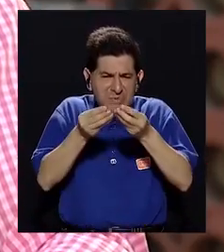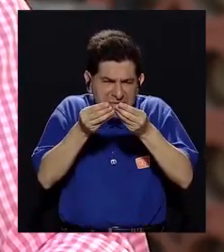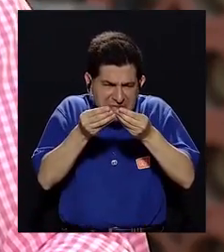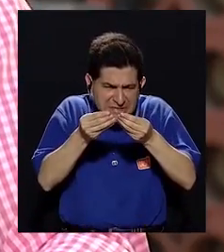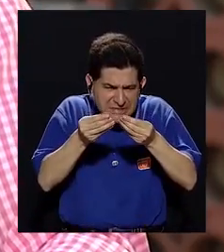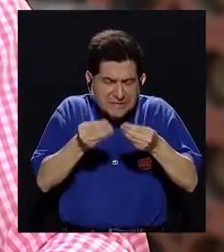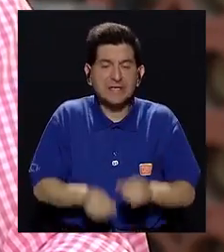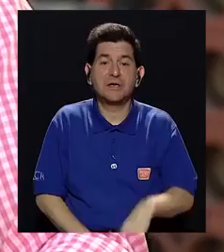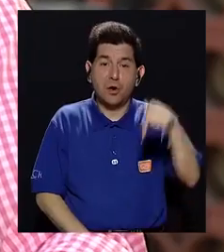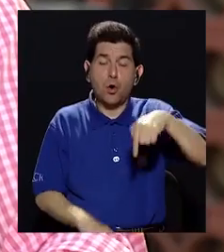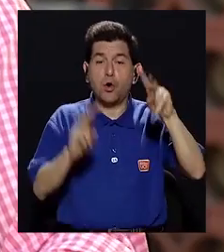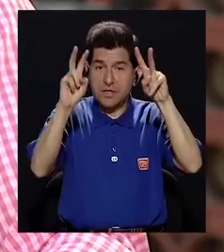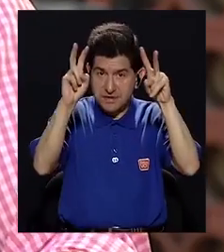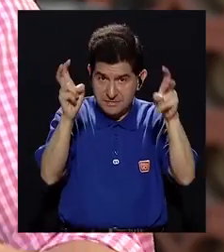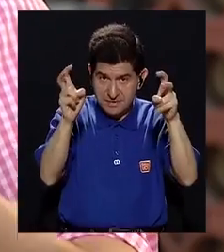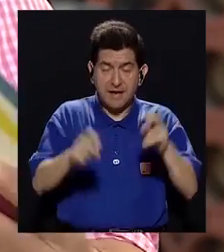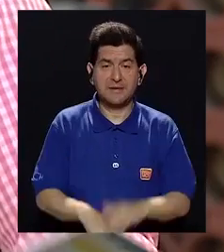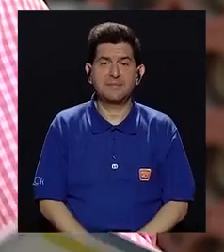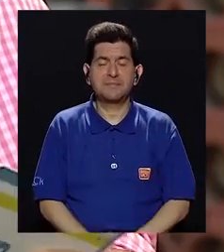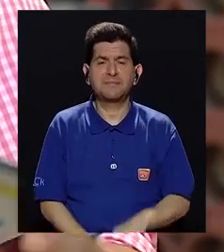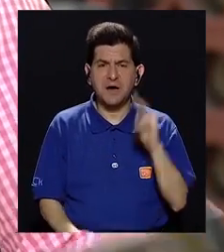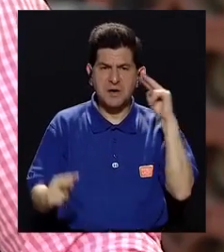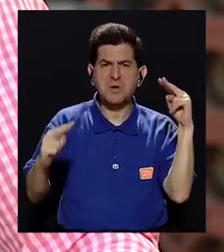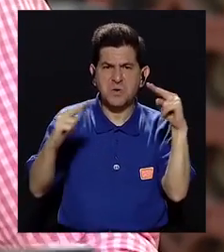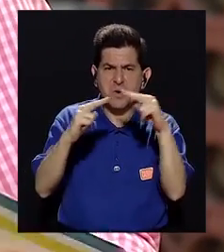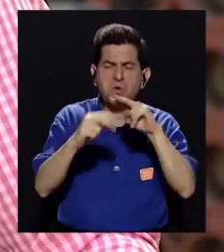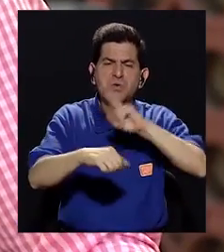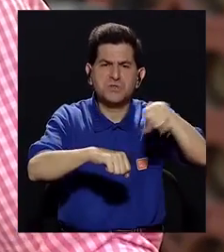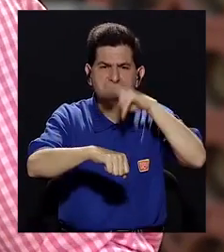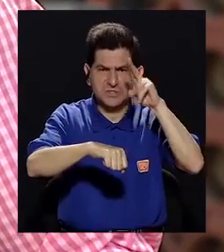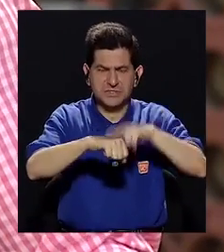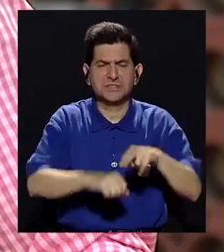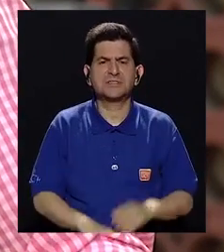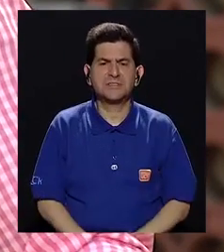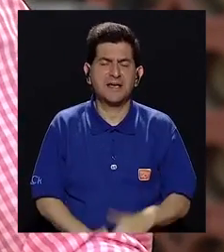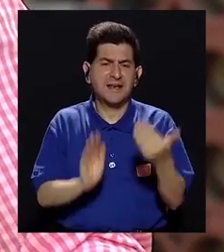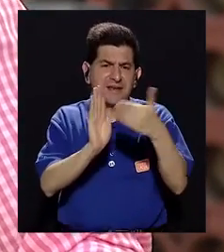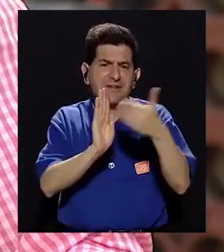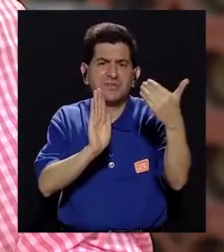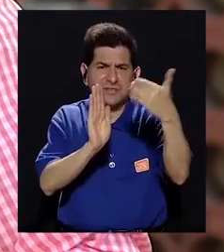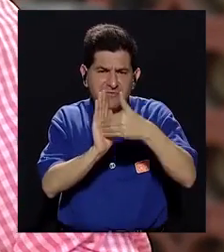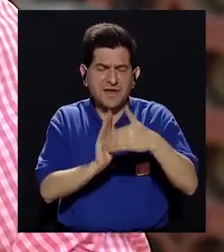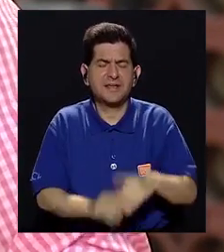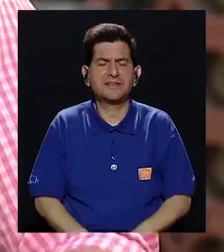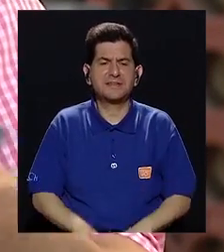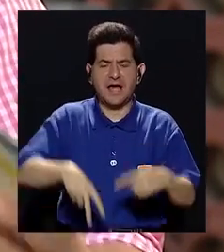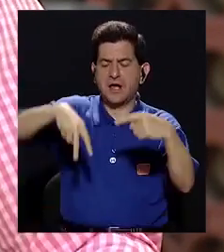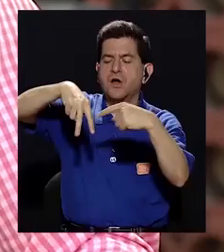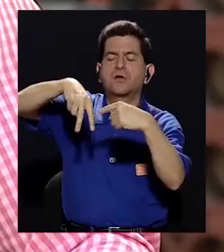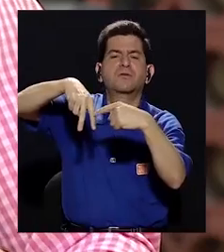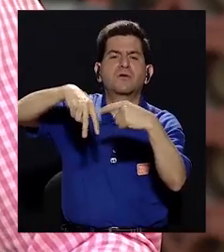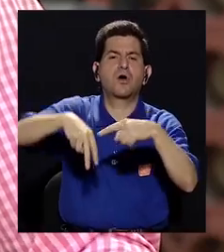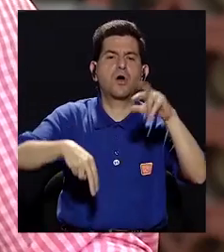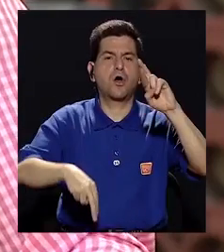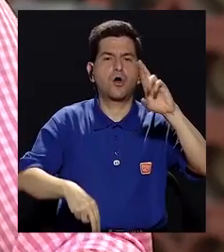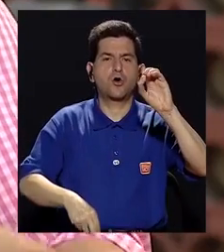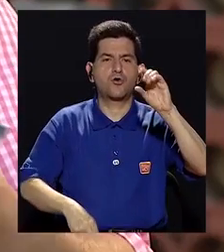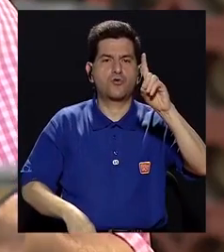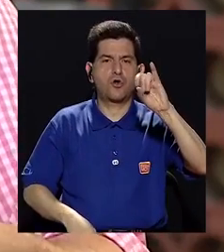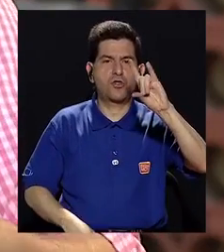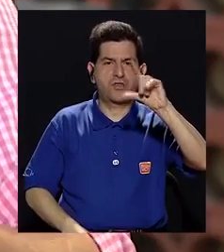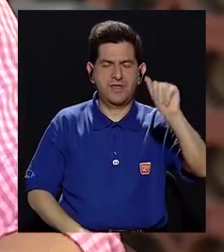ver el día de hoy el tema de lo que conocemos comúnmente como el desgaste en las rodillas. Uh-huh. ¿Qué es? ¿De qué